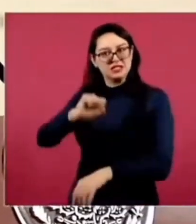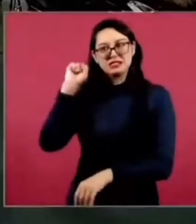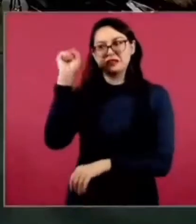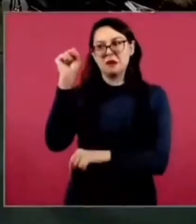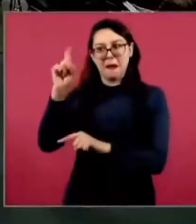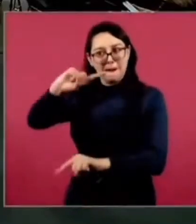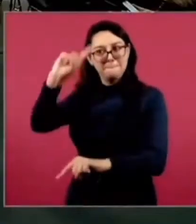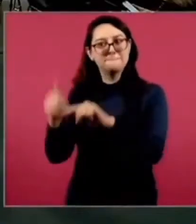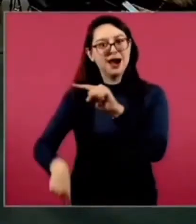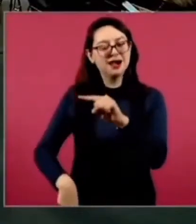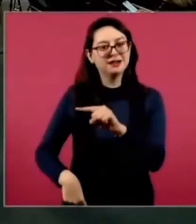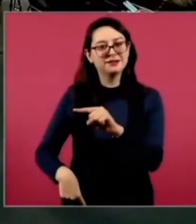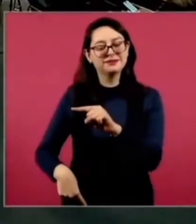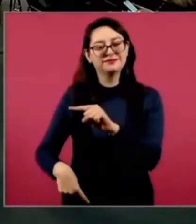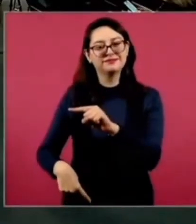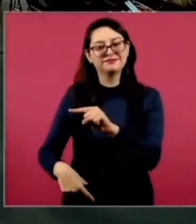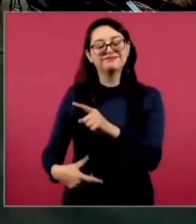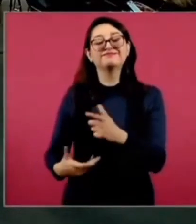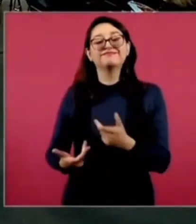desde antes, ¿no?,